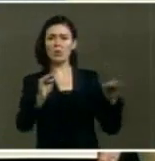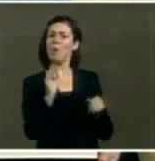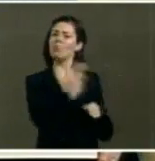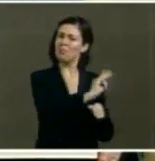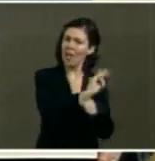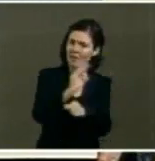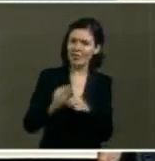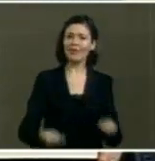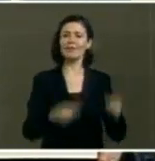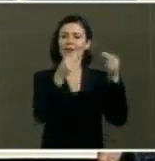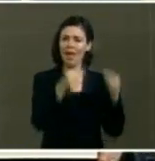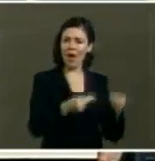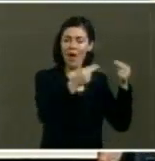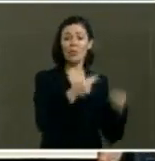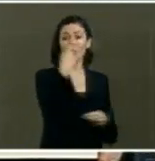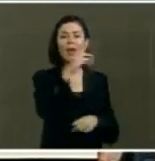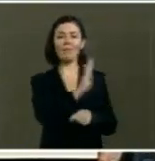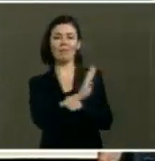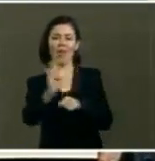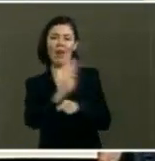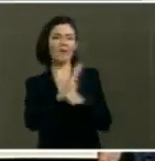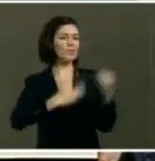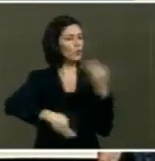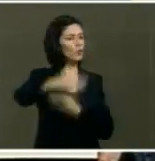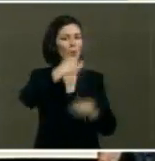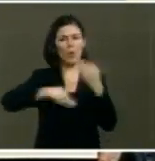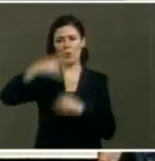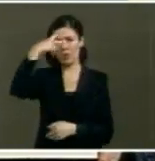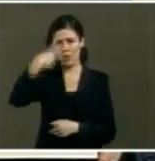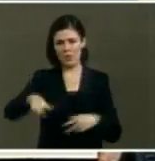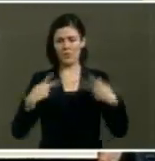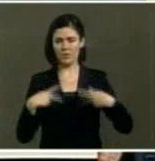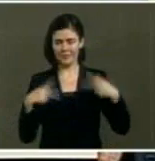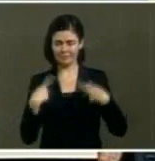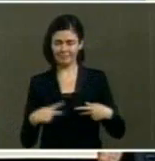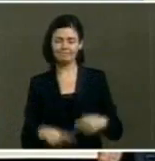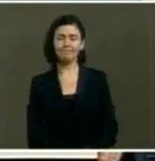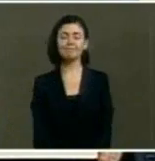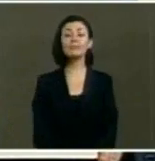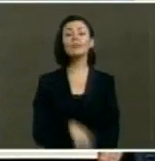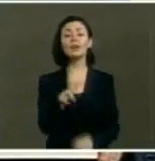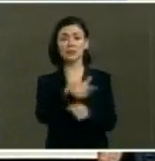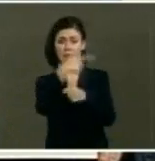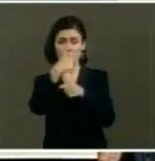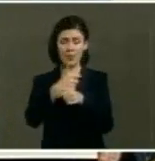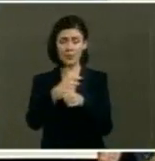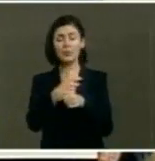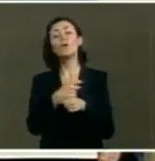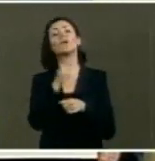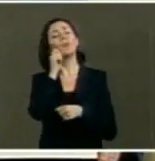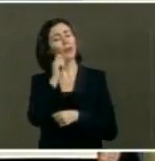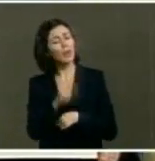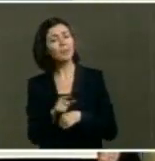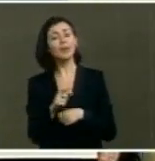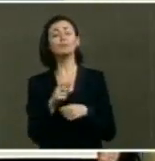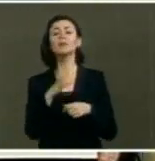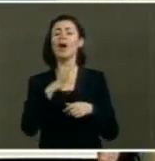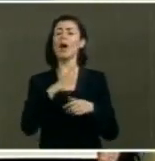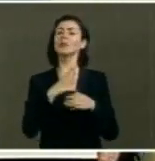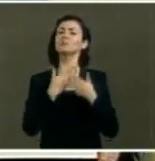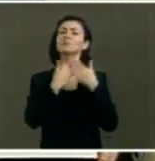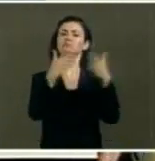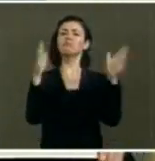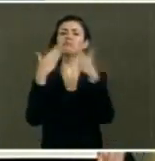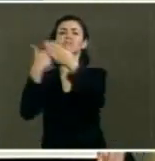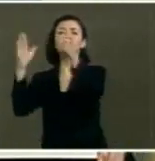cambios que benefician a la mayoría de los mexicanos. Séptimo, seguimos con el proceso de apertura del sector